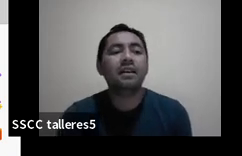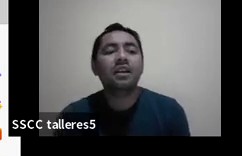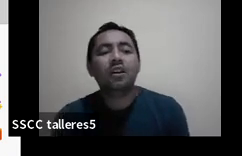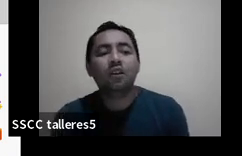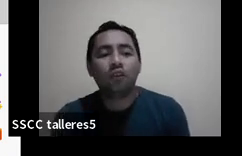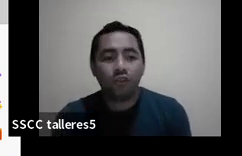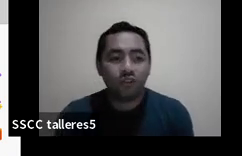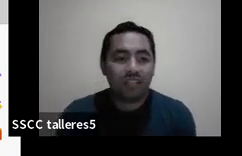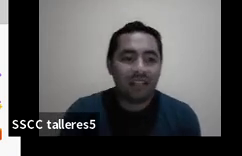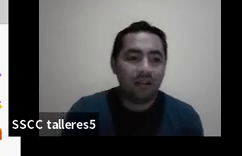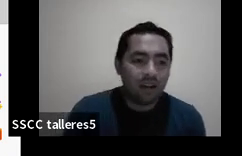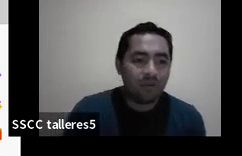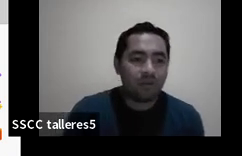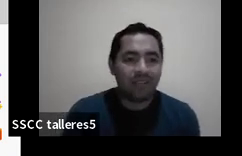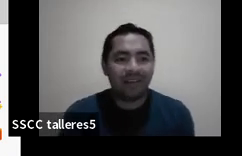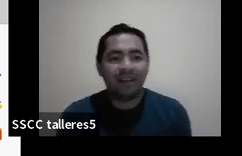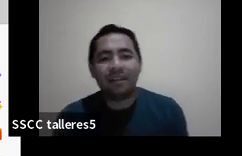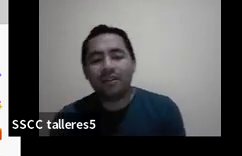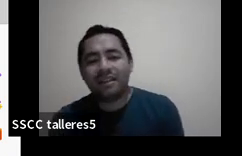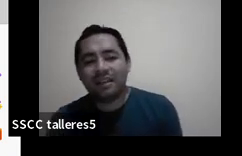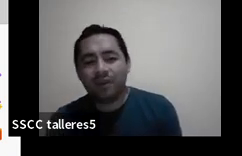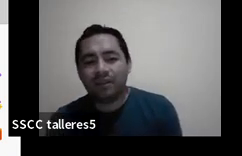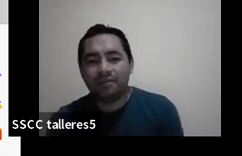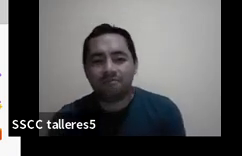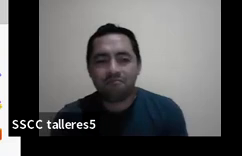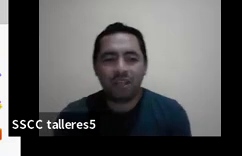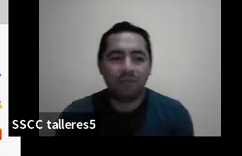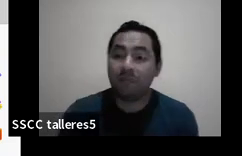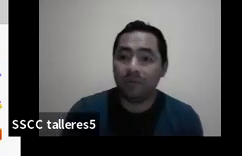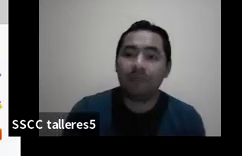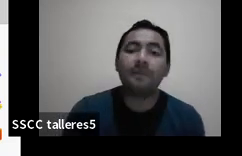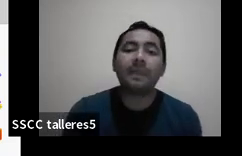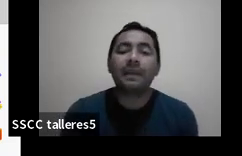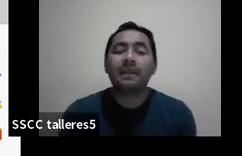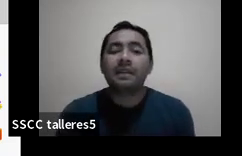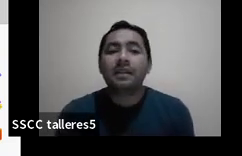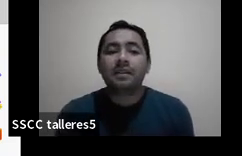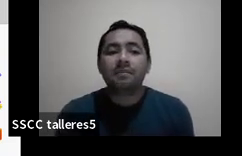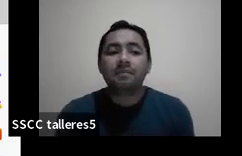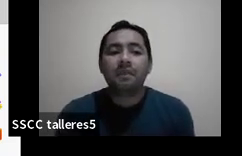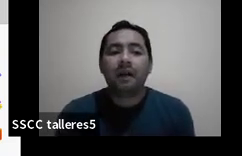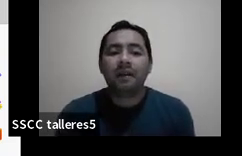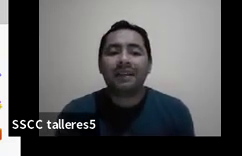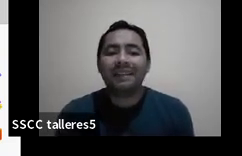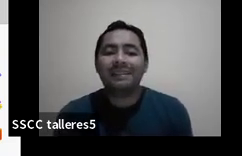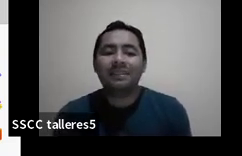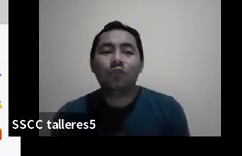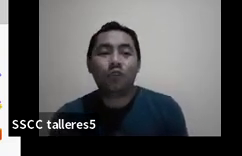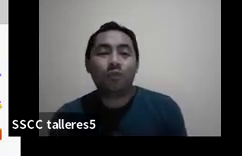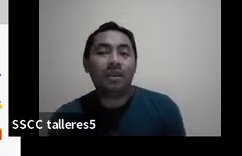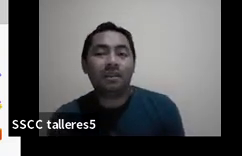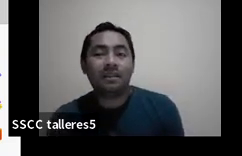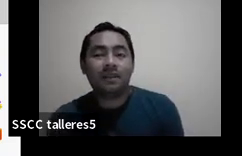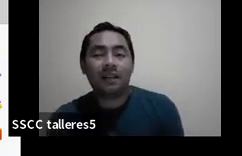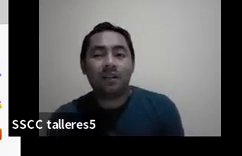dice, ¿los sordos que leen los labios, en qué categoría se encuentran? Ya, buena pregunta. A ver, ¿qué necesita